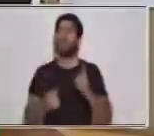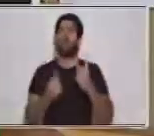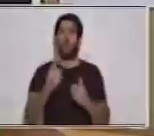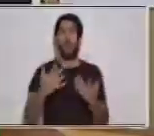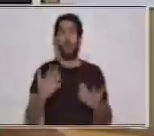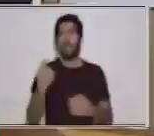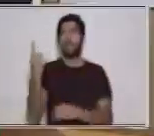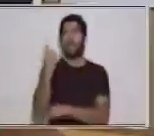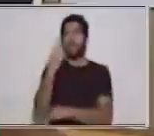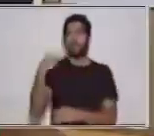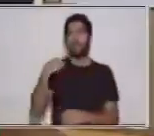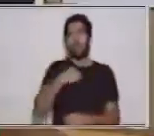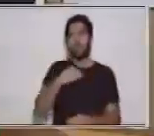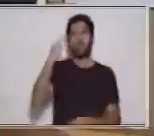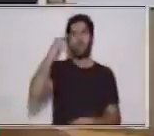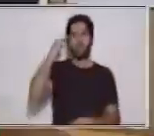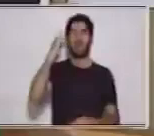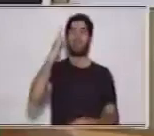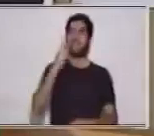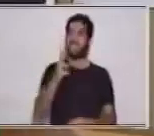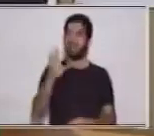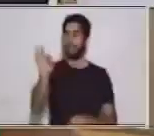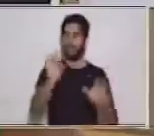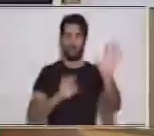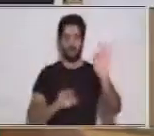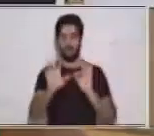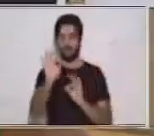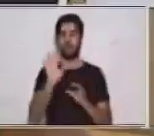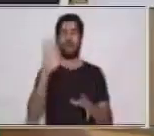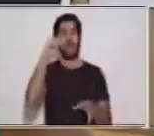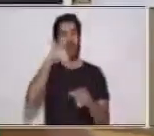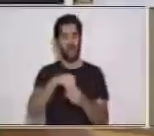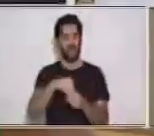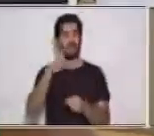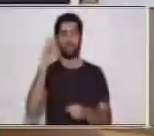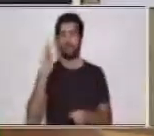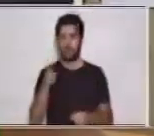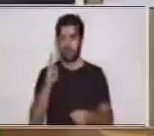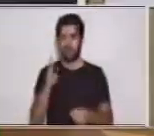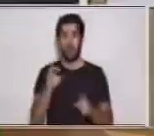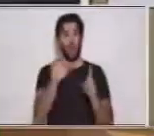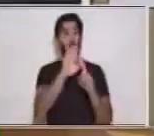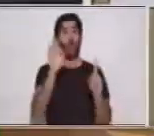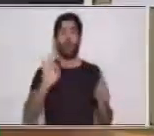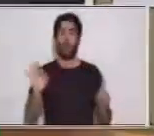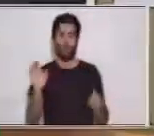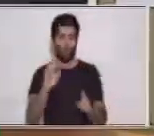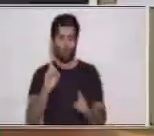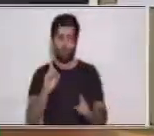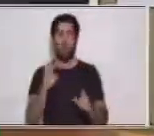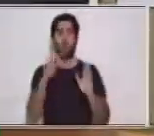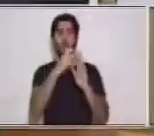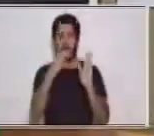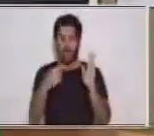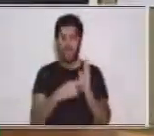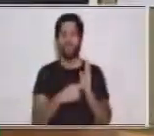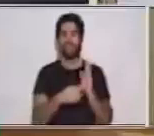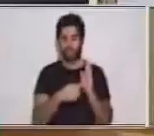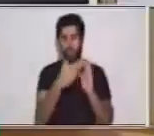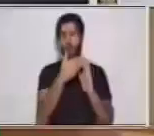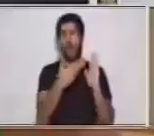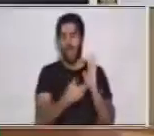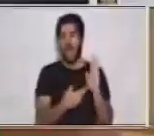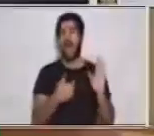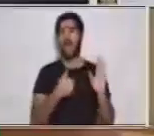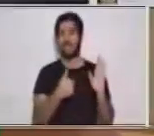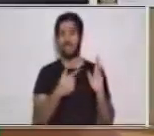que sepamos que están siempre dentro de un párrafo, no de una oración, sino dentro de un párrafo, porque es lo